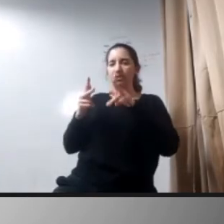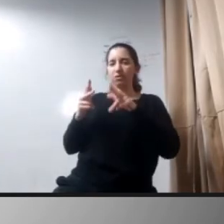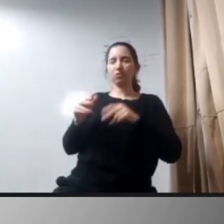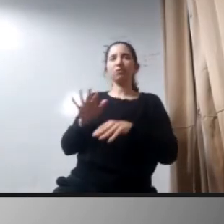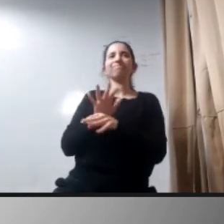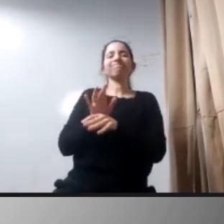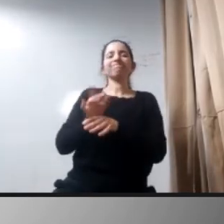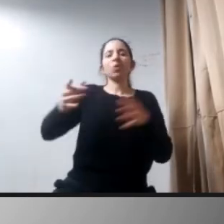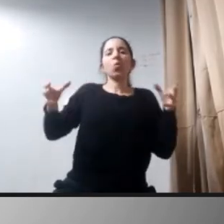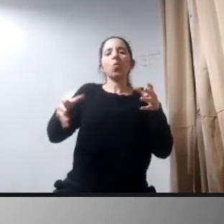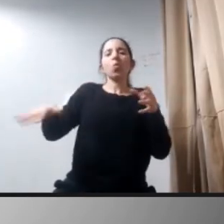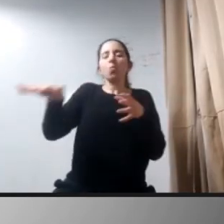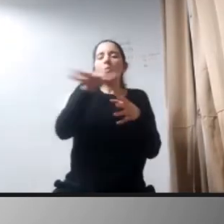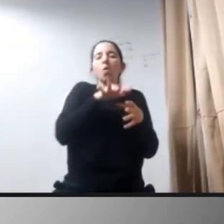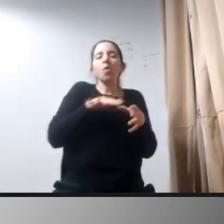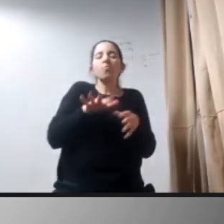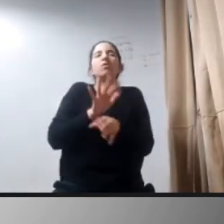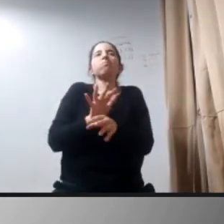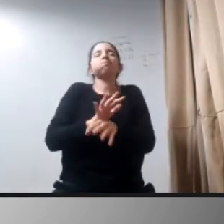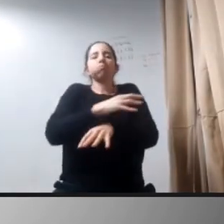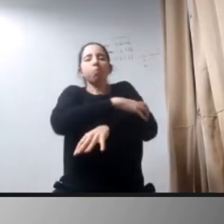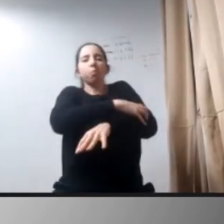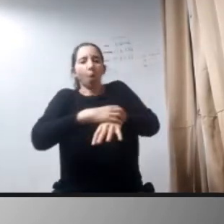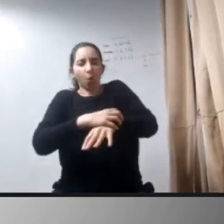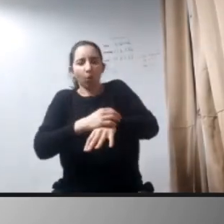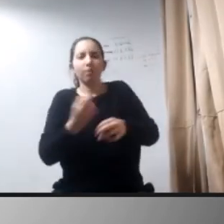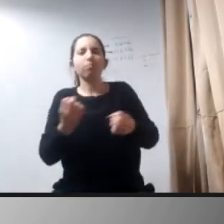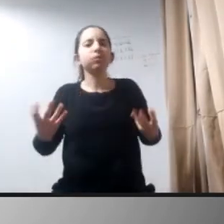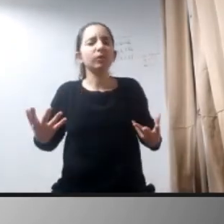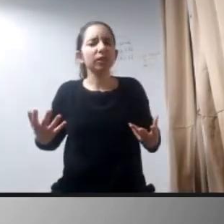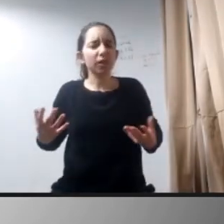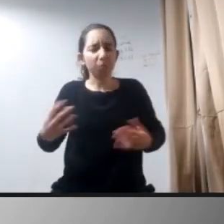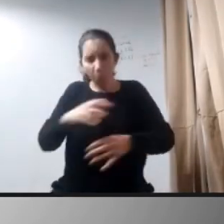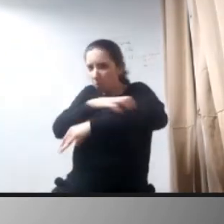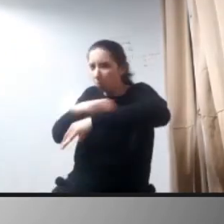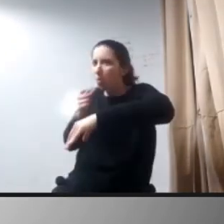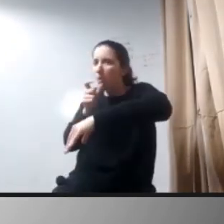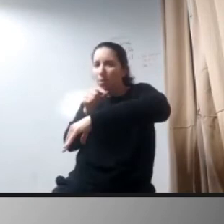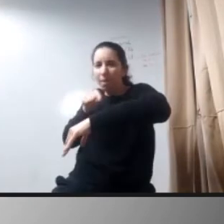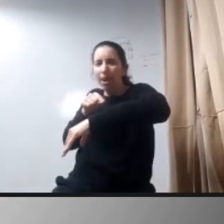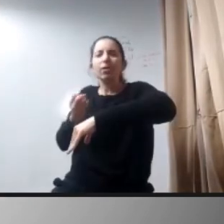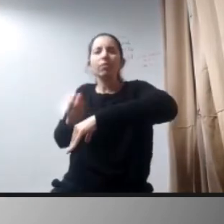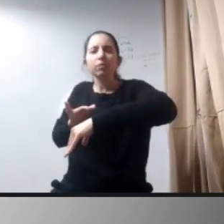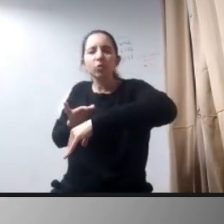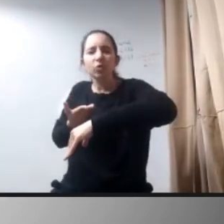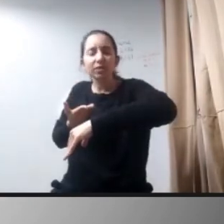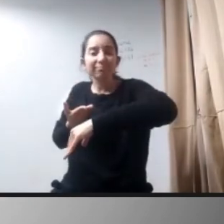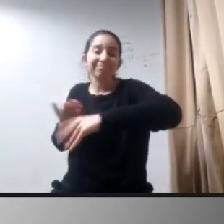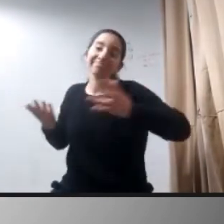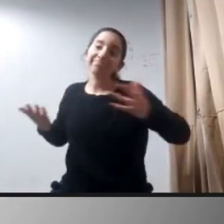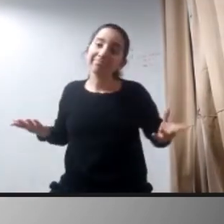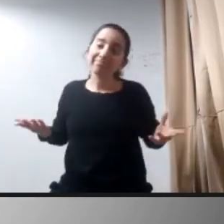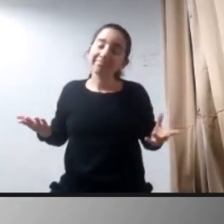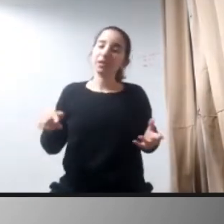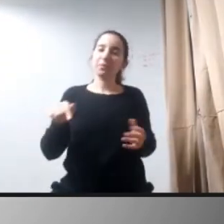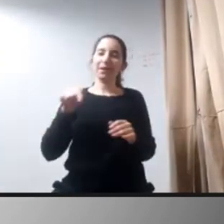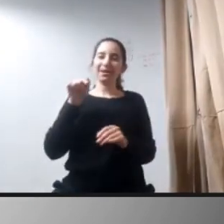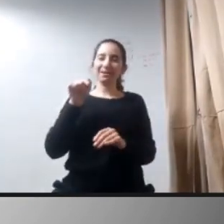un movimiento pobre, pero ¿pobre por qué? Pobre porque nosotros no estamos aplicados